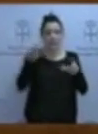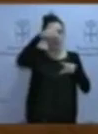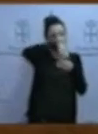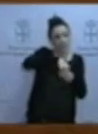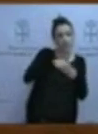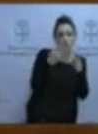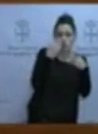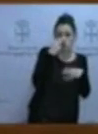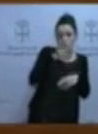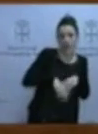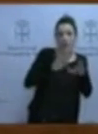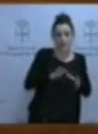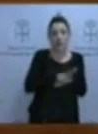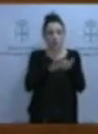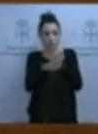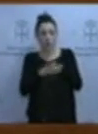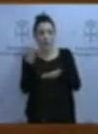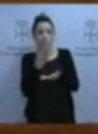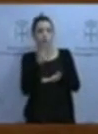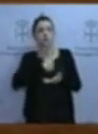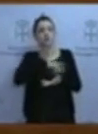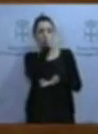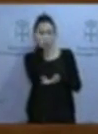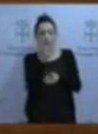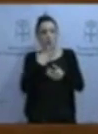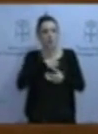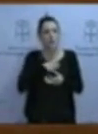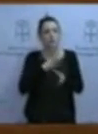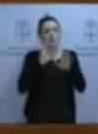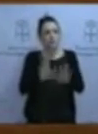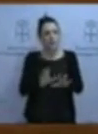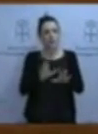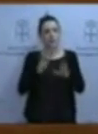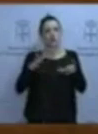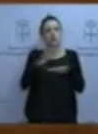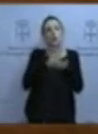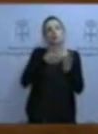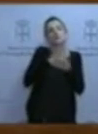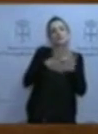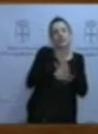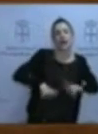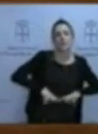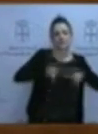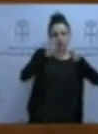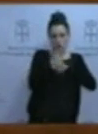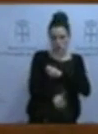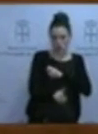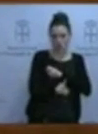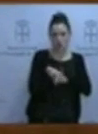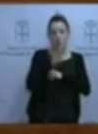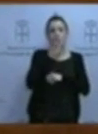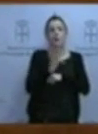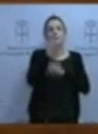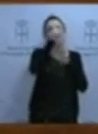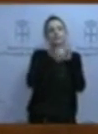que de ninguna manera podemos olvidar, porque no todo es investigación que quepa bajo estos